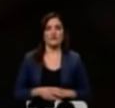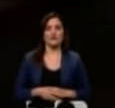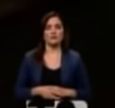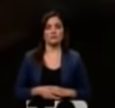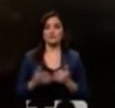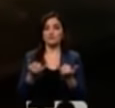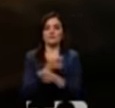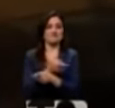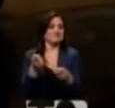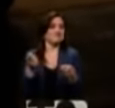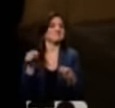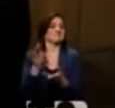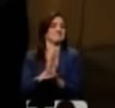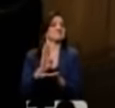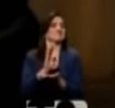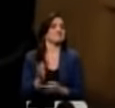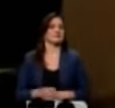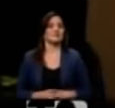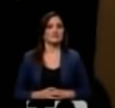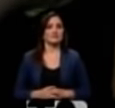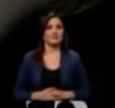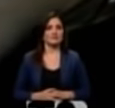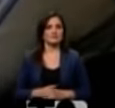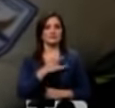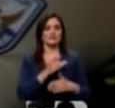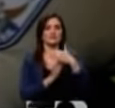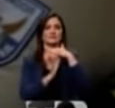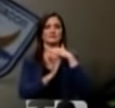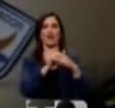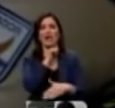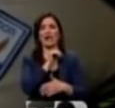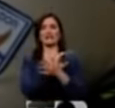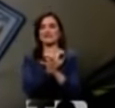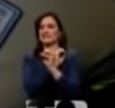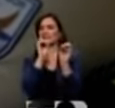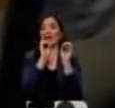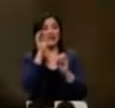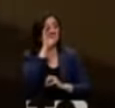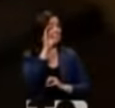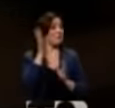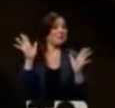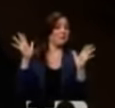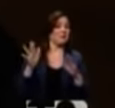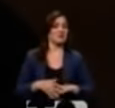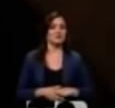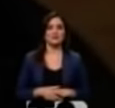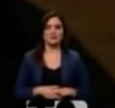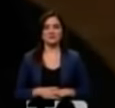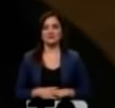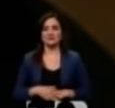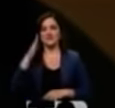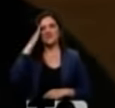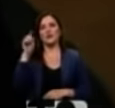Las cosas ahora son distintas en el barrio. Se respira paz y la delincuencia ya no se asoma ni las narices, porque saben